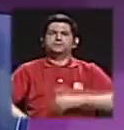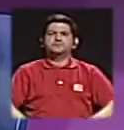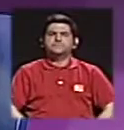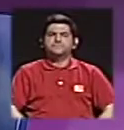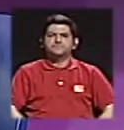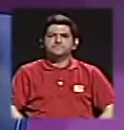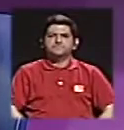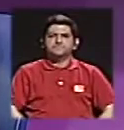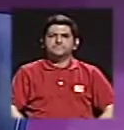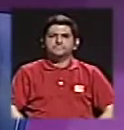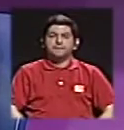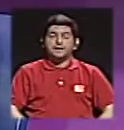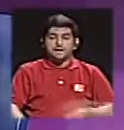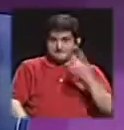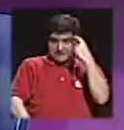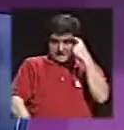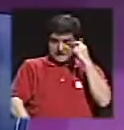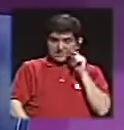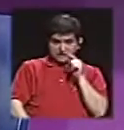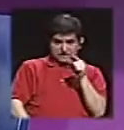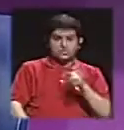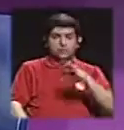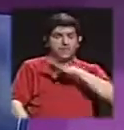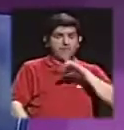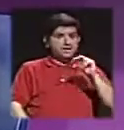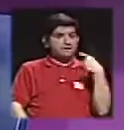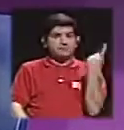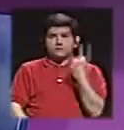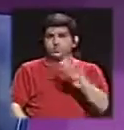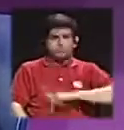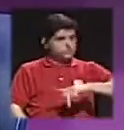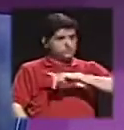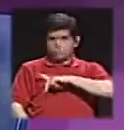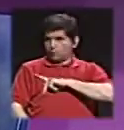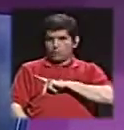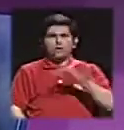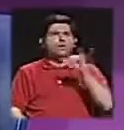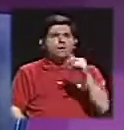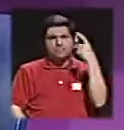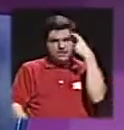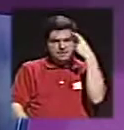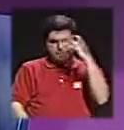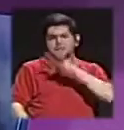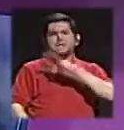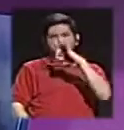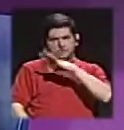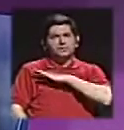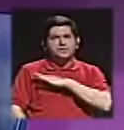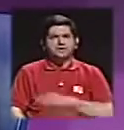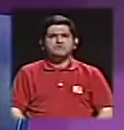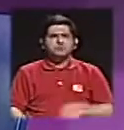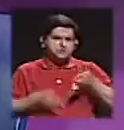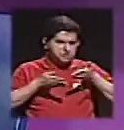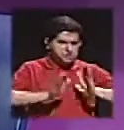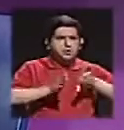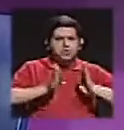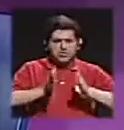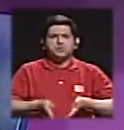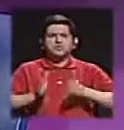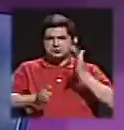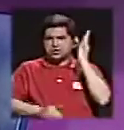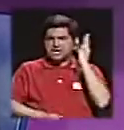decisiones por el bien no solamente personal, sino también por el bien de nuestros hijos,